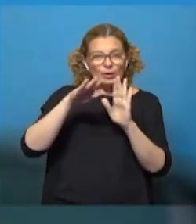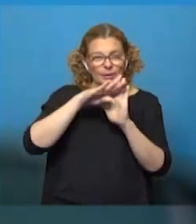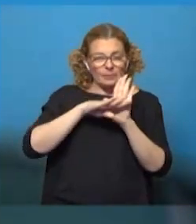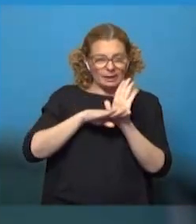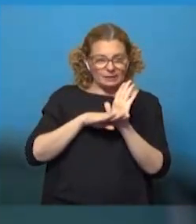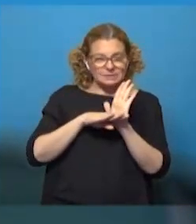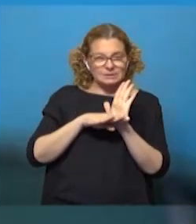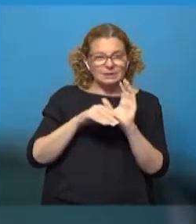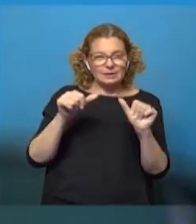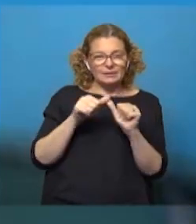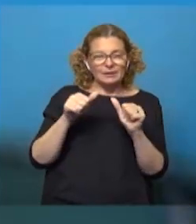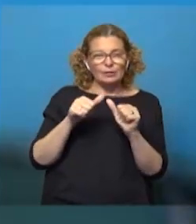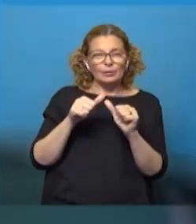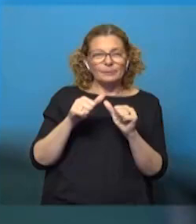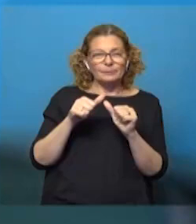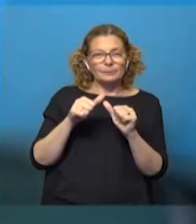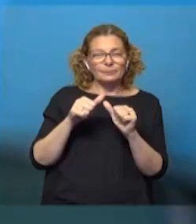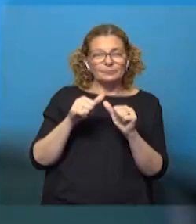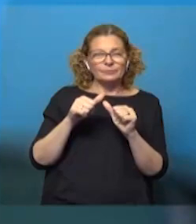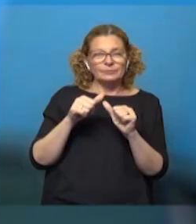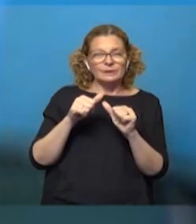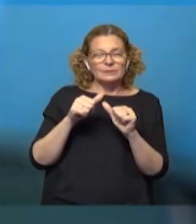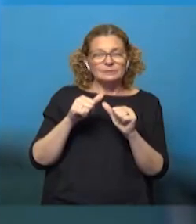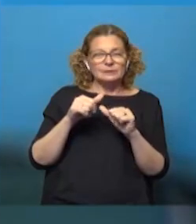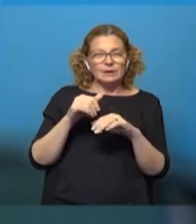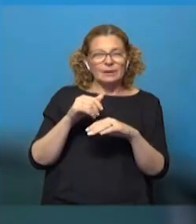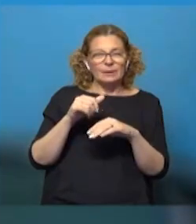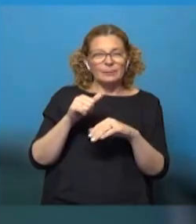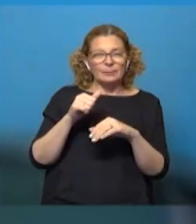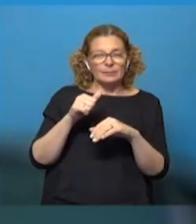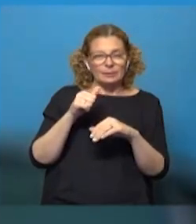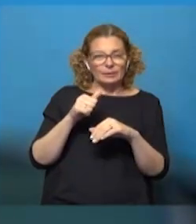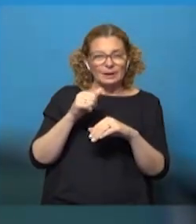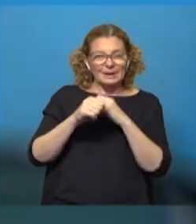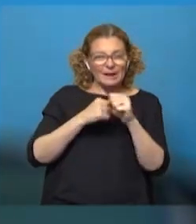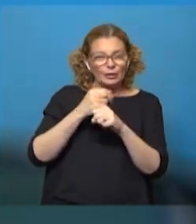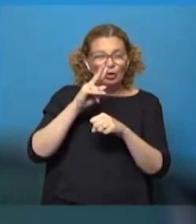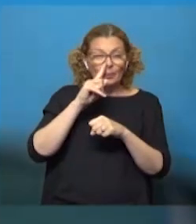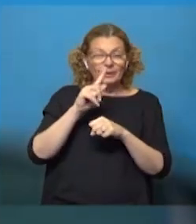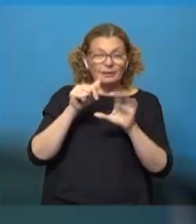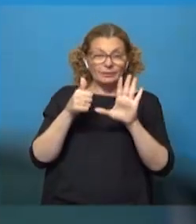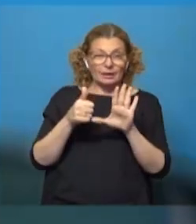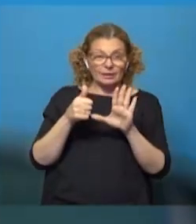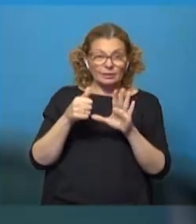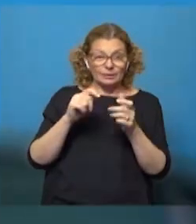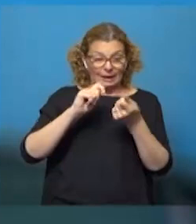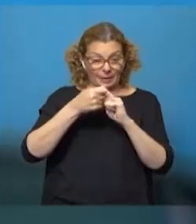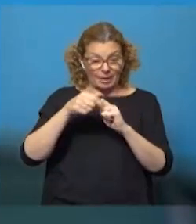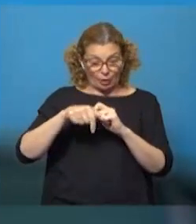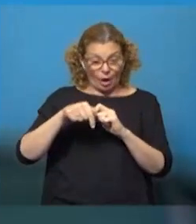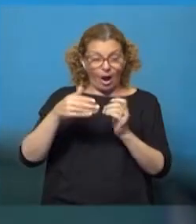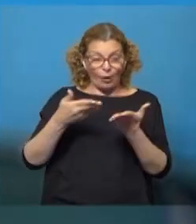que se hizo en en segundo ciclo y en el ciclo básico y segundo ciclo en el año 2006 que es la que se está reformando ahora